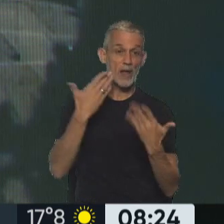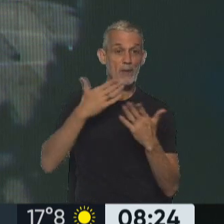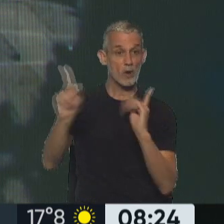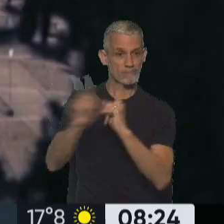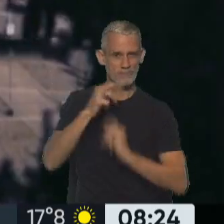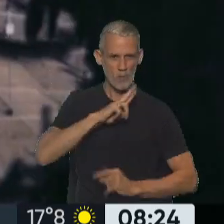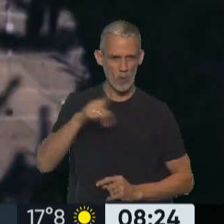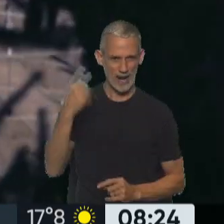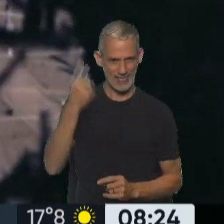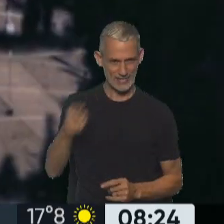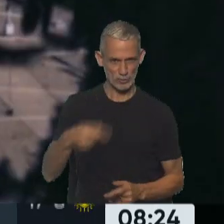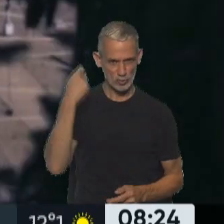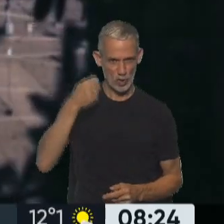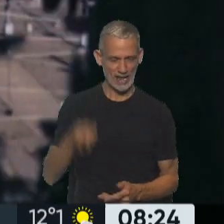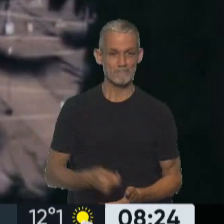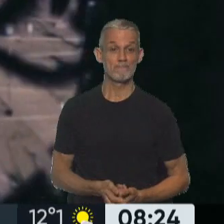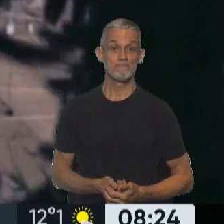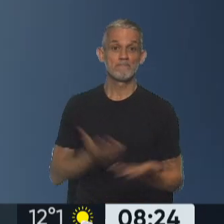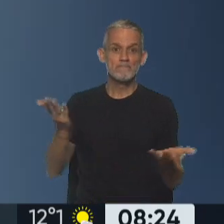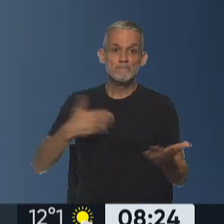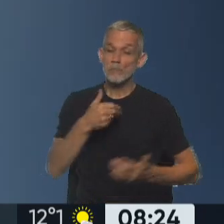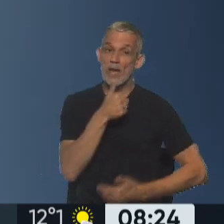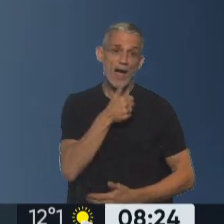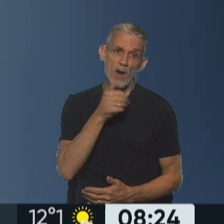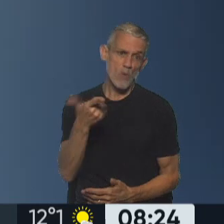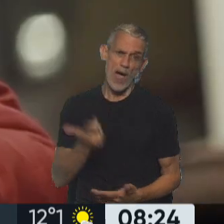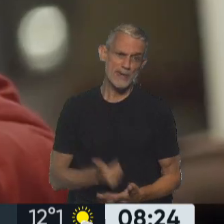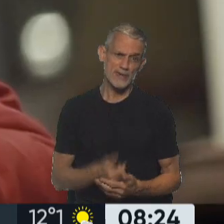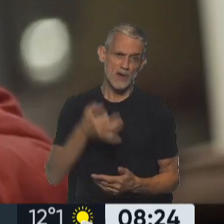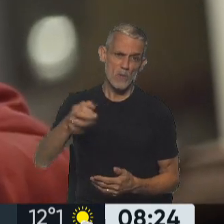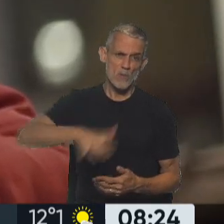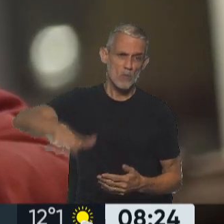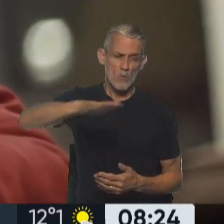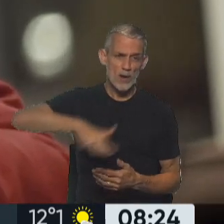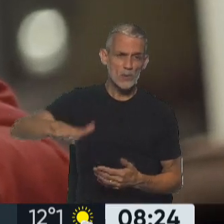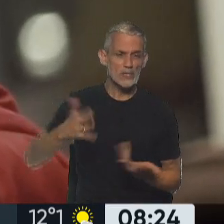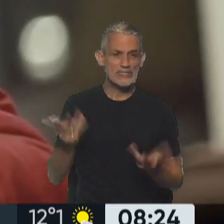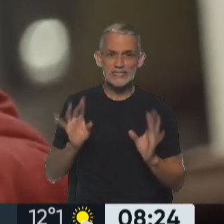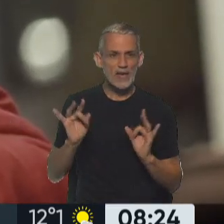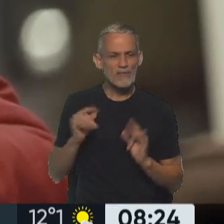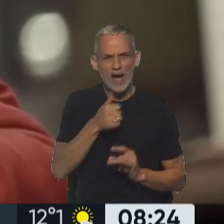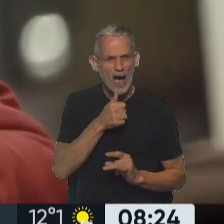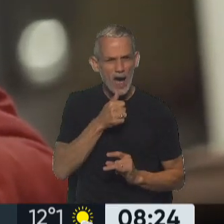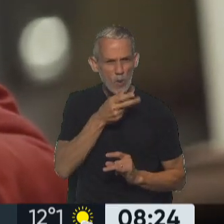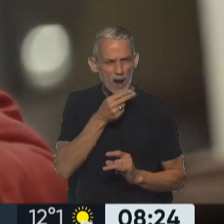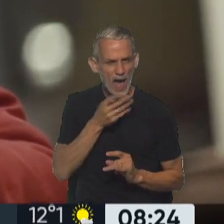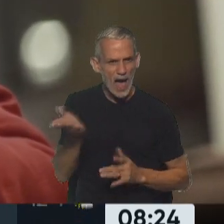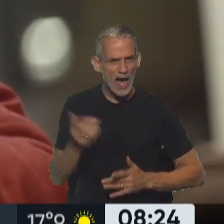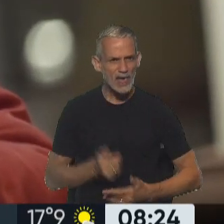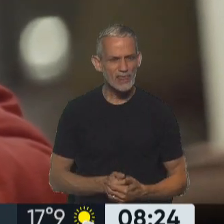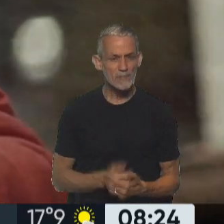la directora ahora Estamos sin agua en la comunidad esa es más difícil porque todos los